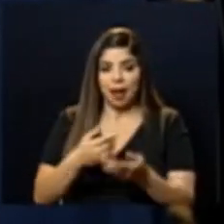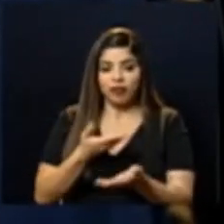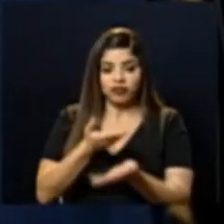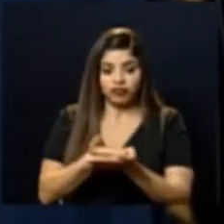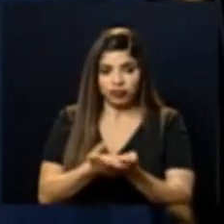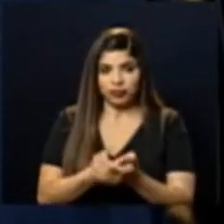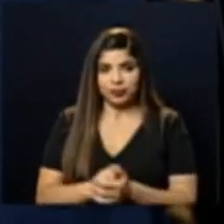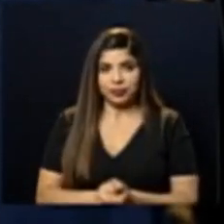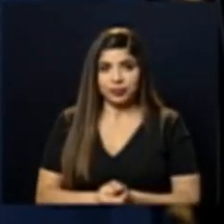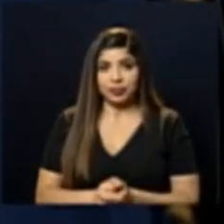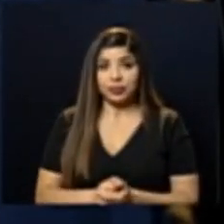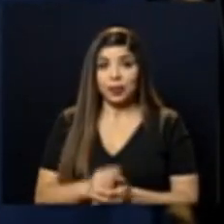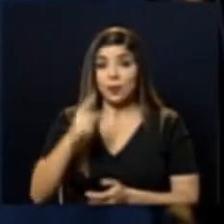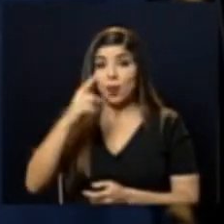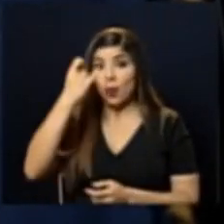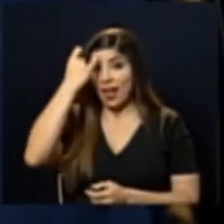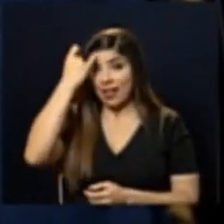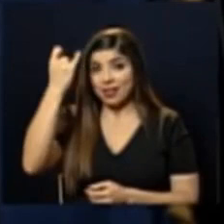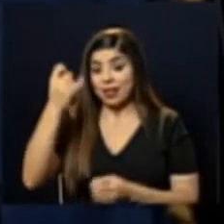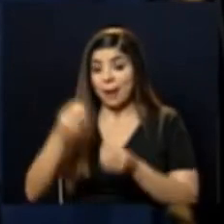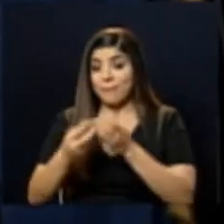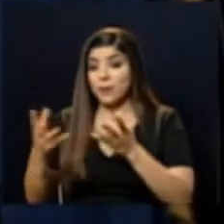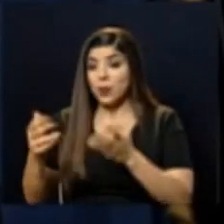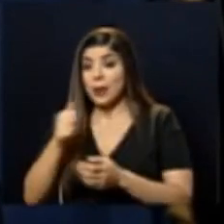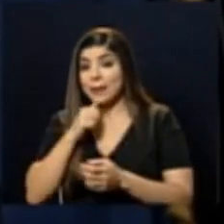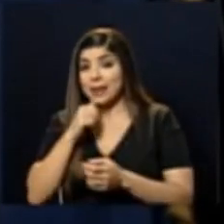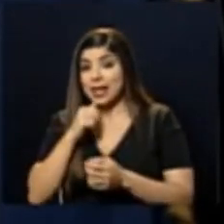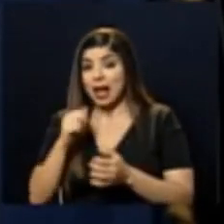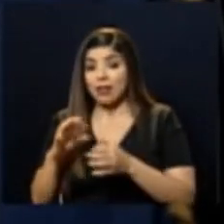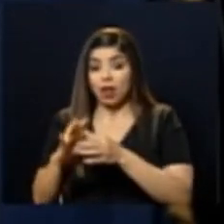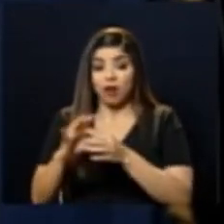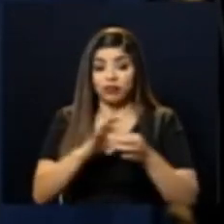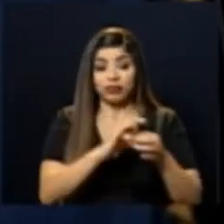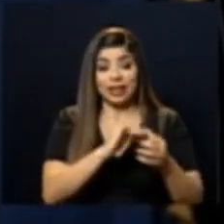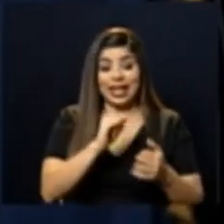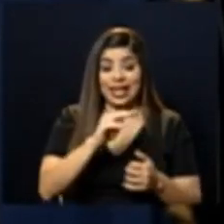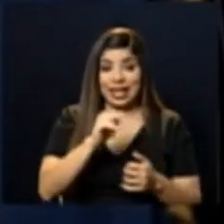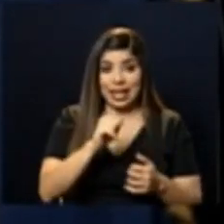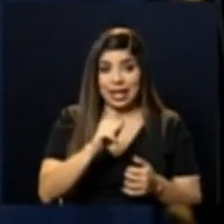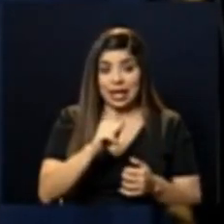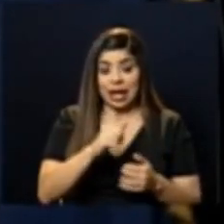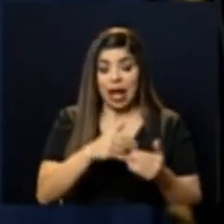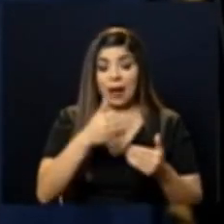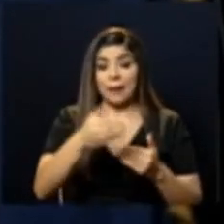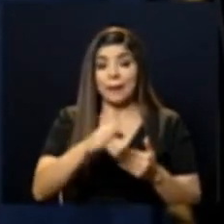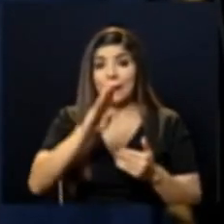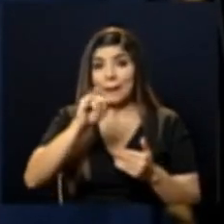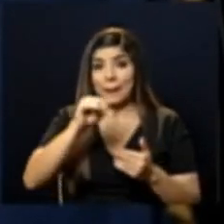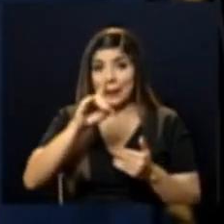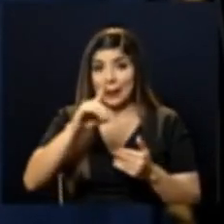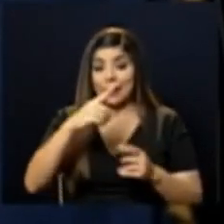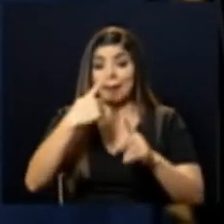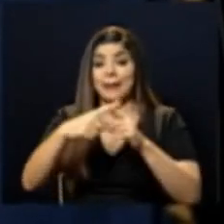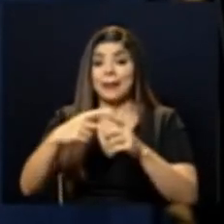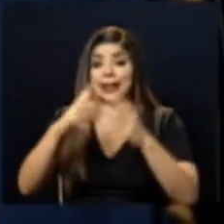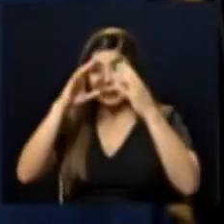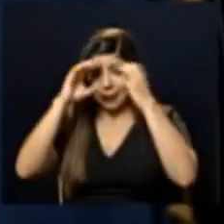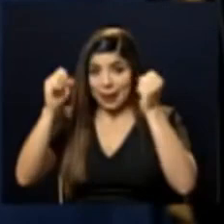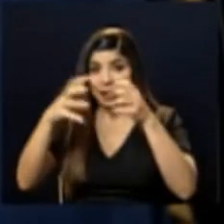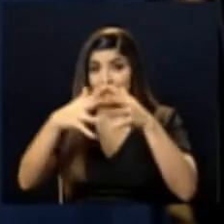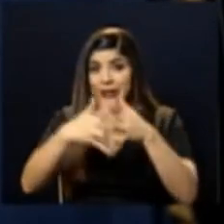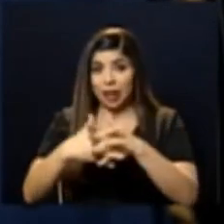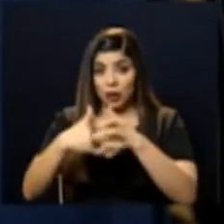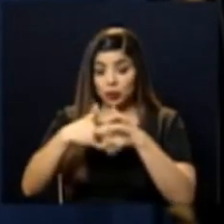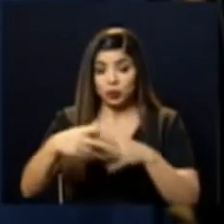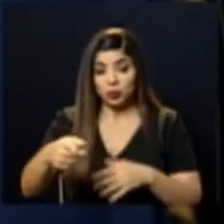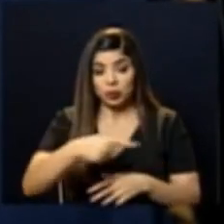A partir de una iniciativa público-privada con la participación del INAH, el BID y la Embajada de los Estados Unidos,